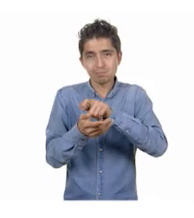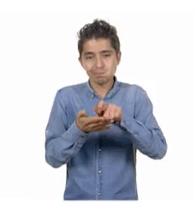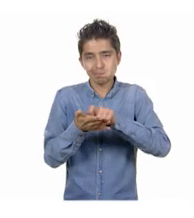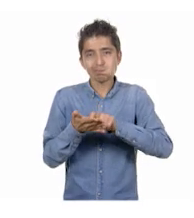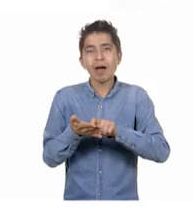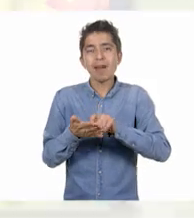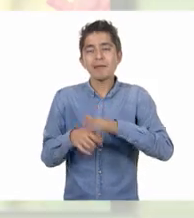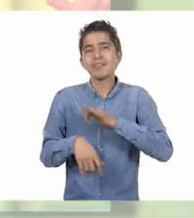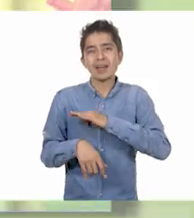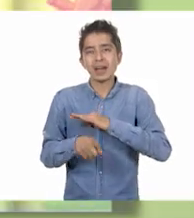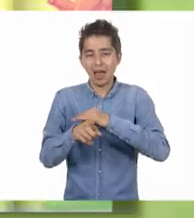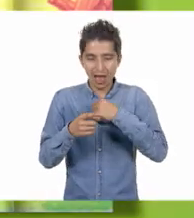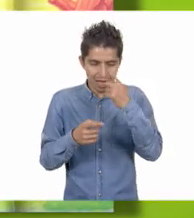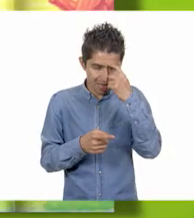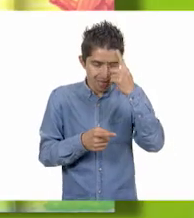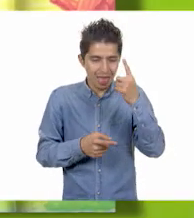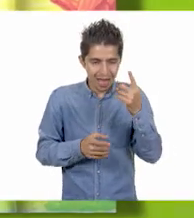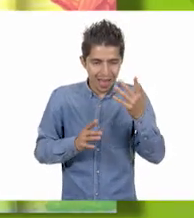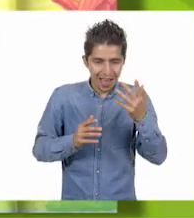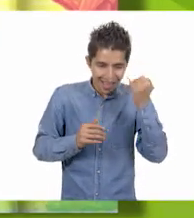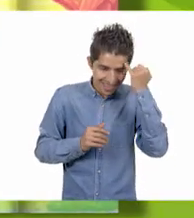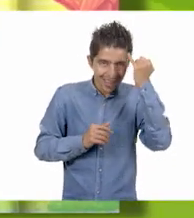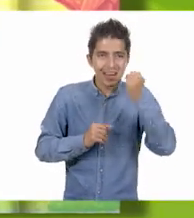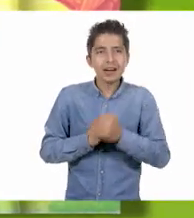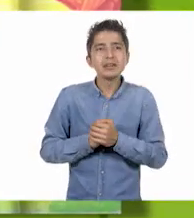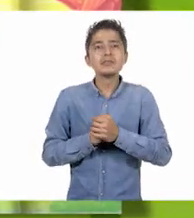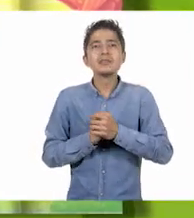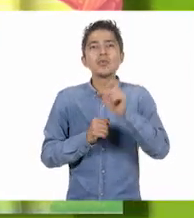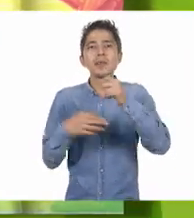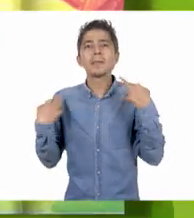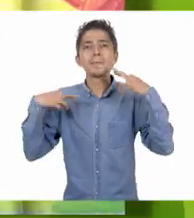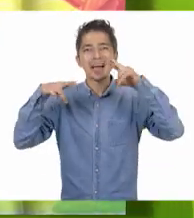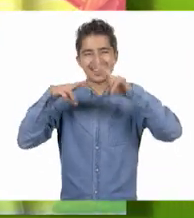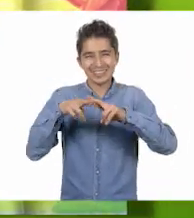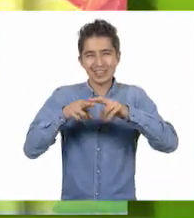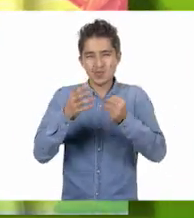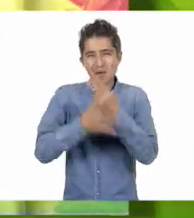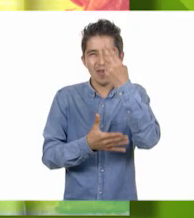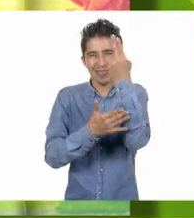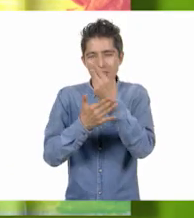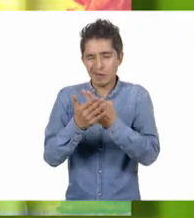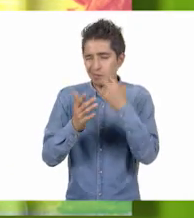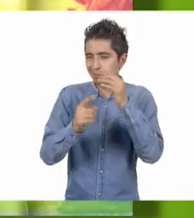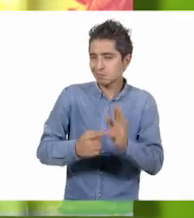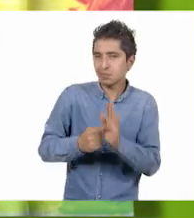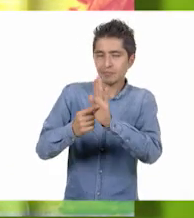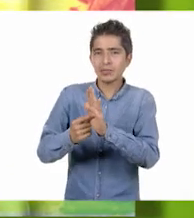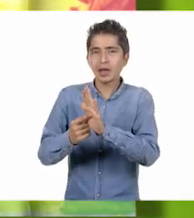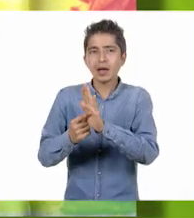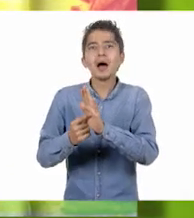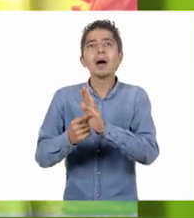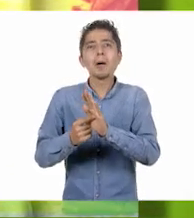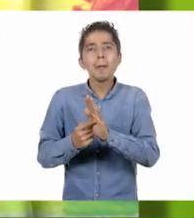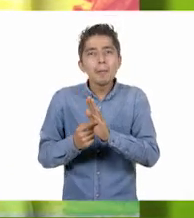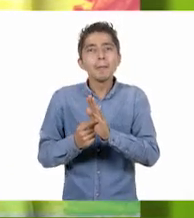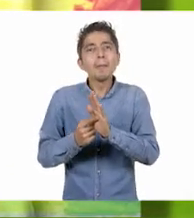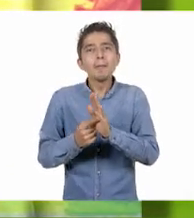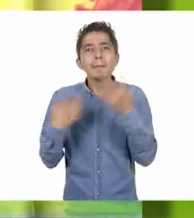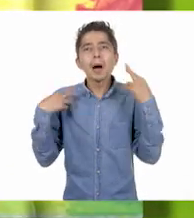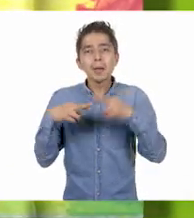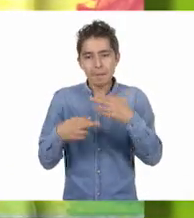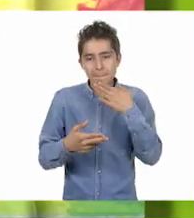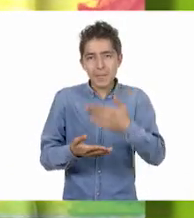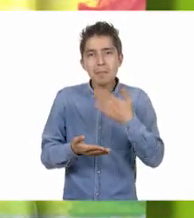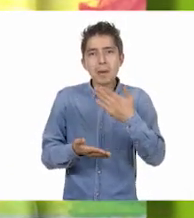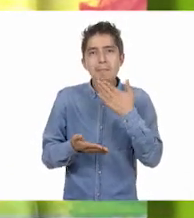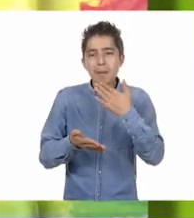Esto le dio una idea. Cuando Duncan le enseñó a su profesora su nuevo dibujo, ella le puso una etiqueta de buen trabajo por